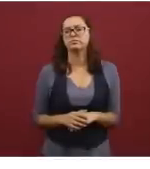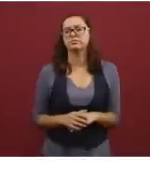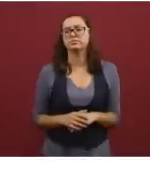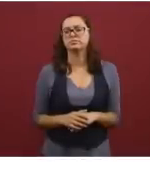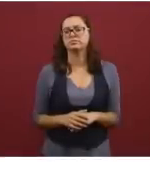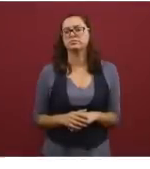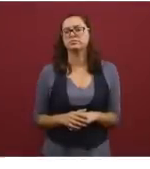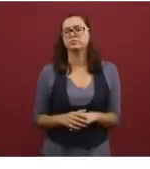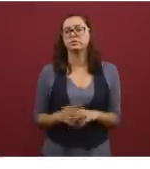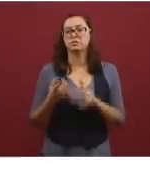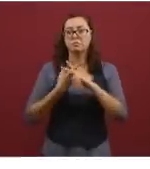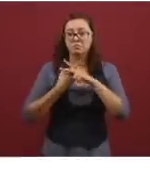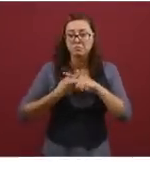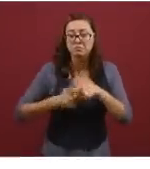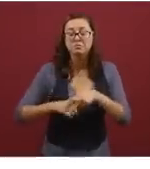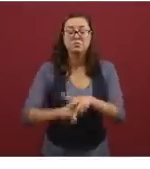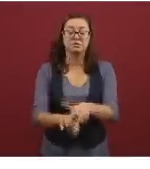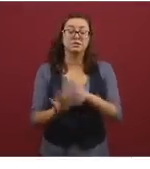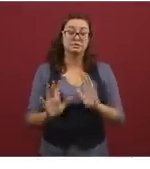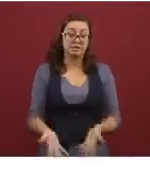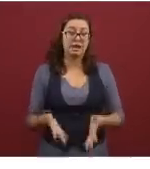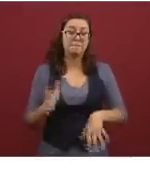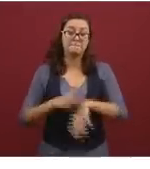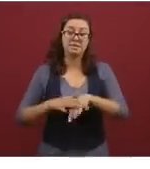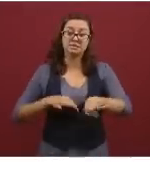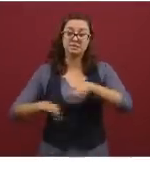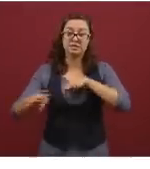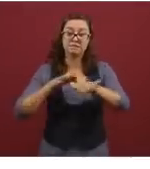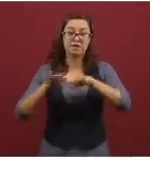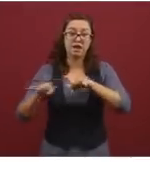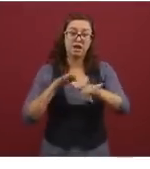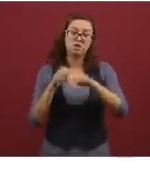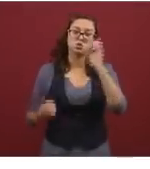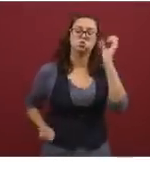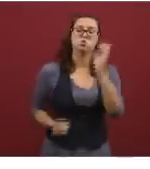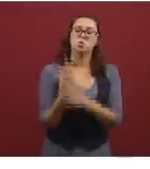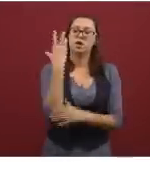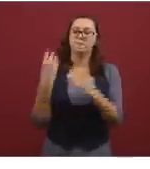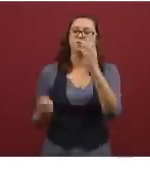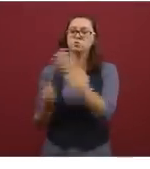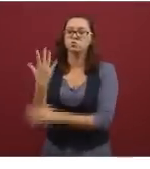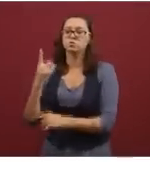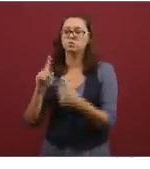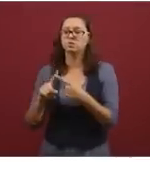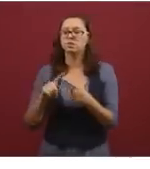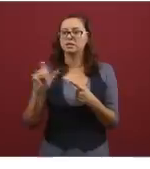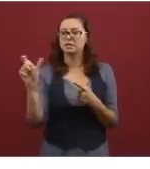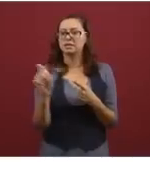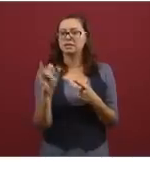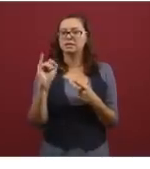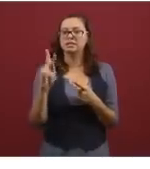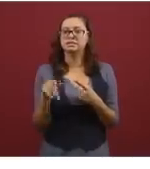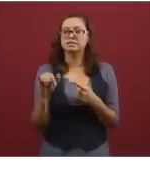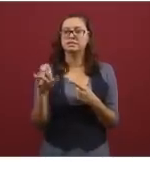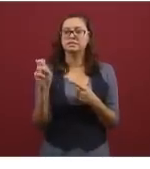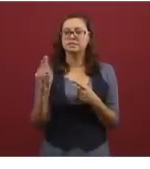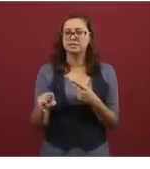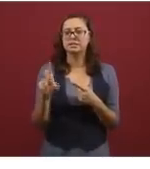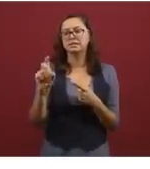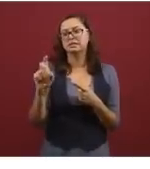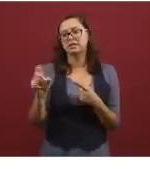van a entrar en producción estos campos. Va a entrar el Chiquín 32 y